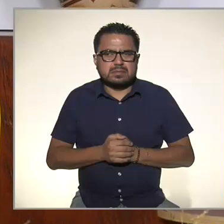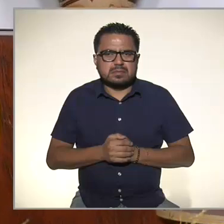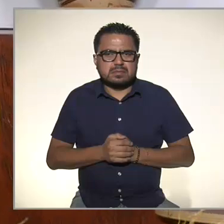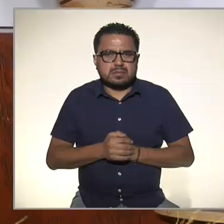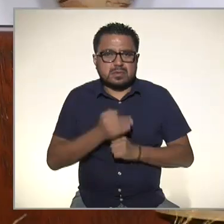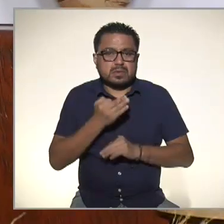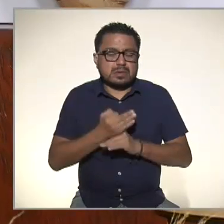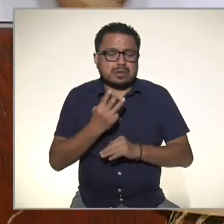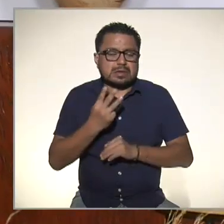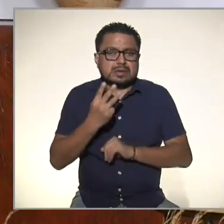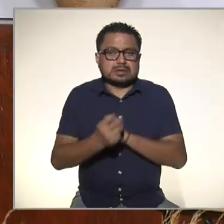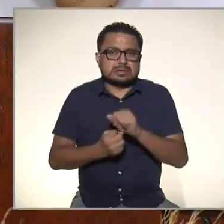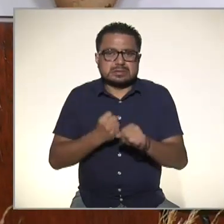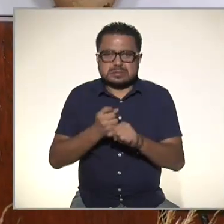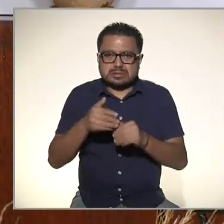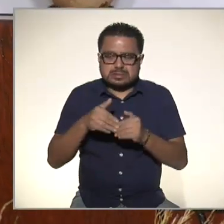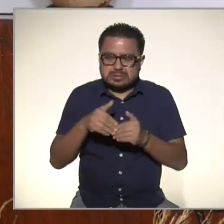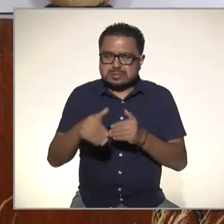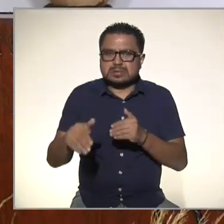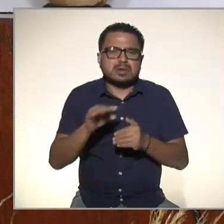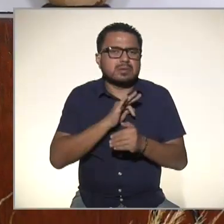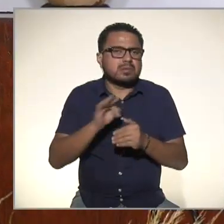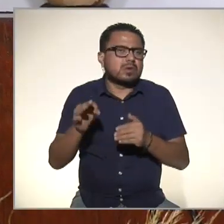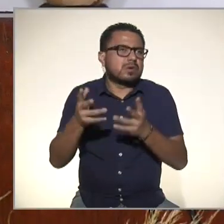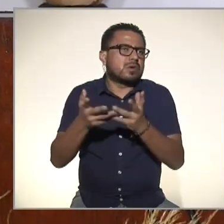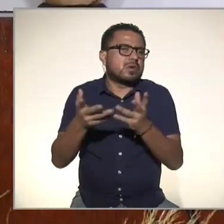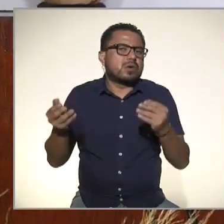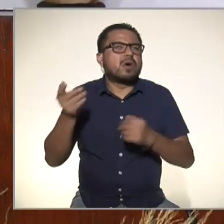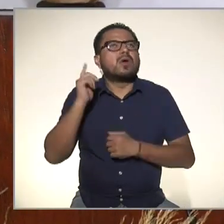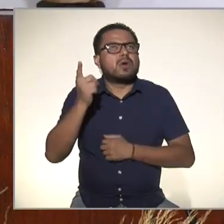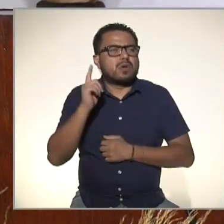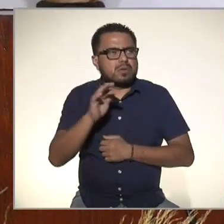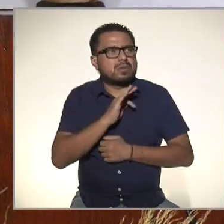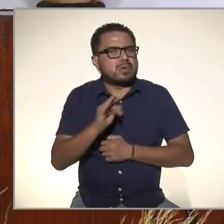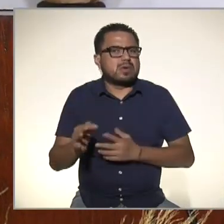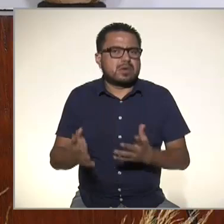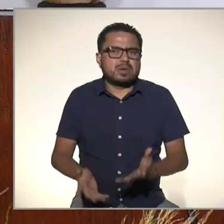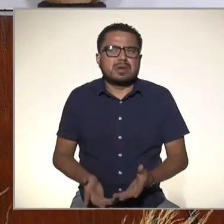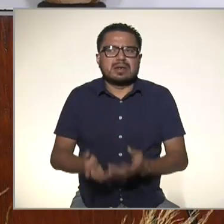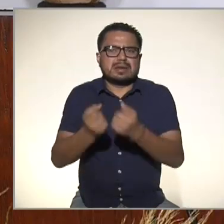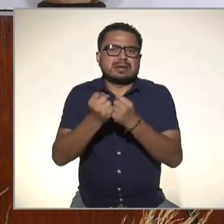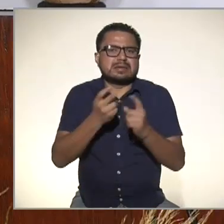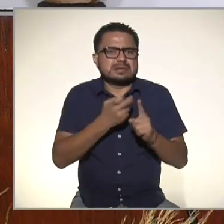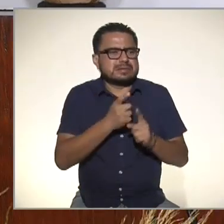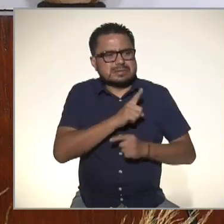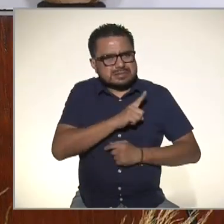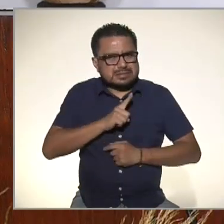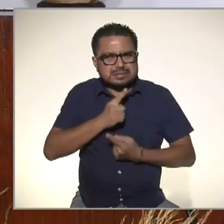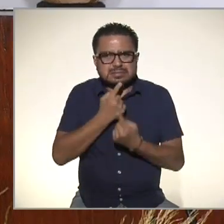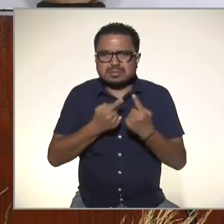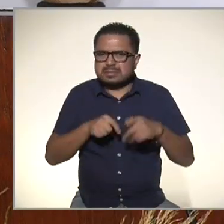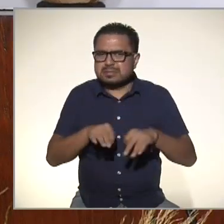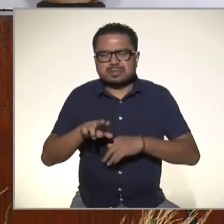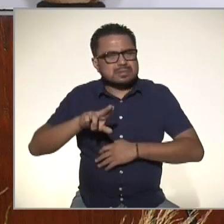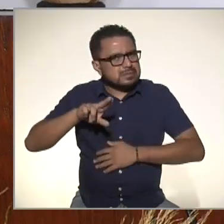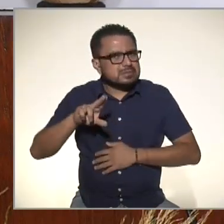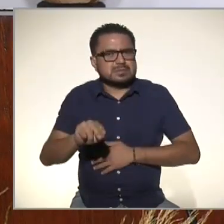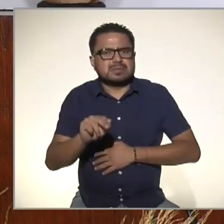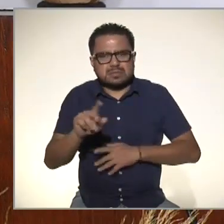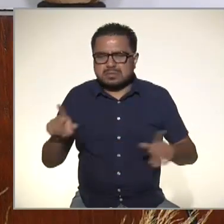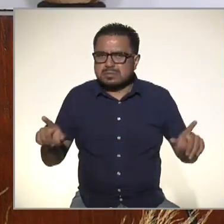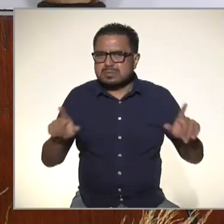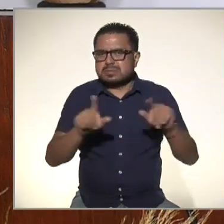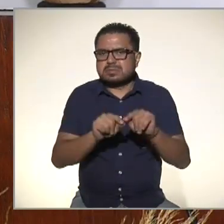Estamos a 3 años de erradicar, ojalá y se logre esto, porque no debe estar los niños trabajando. Simple y sencillamente,